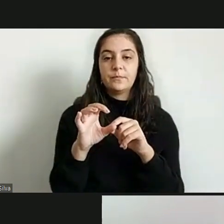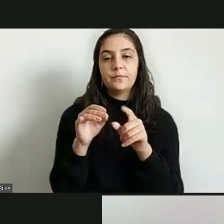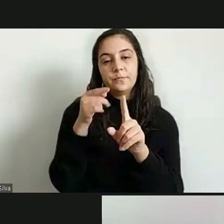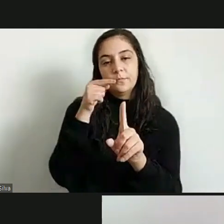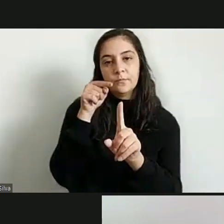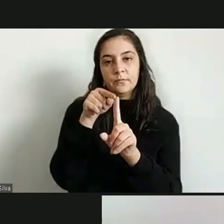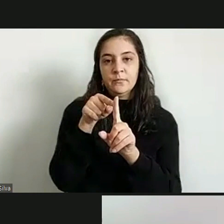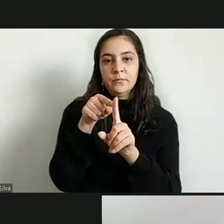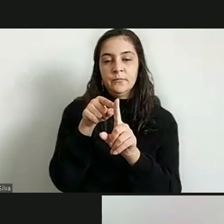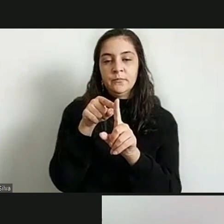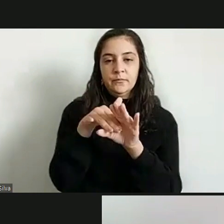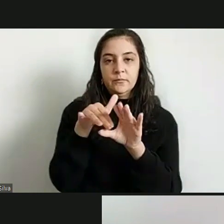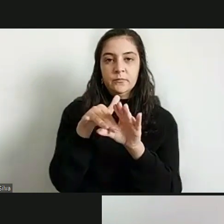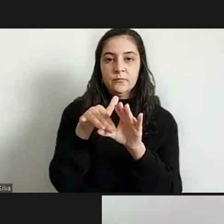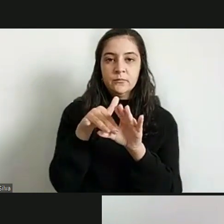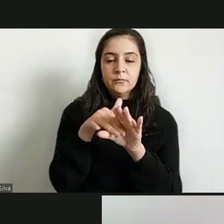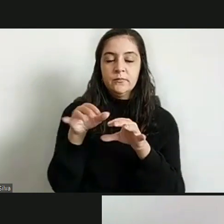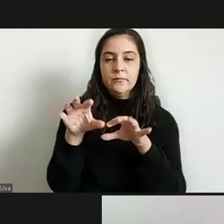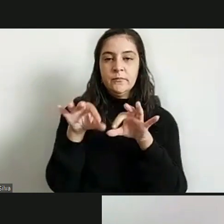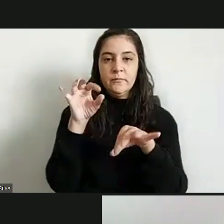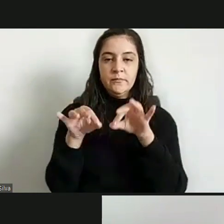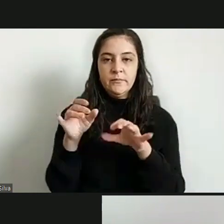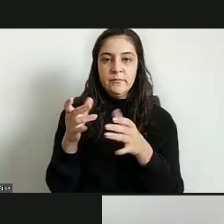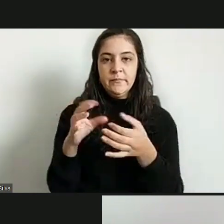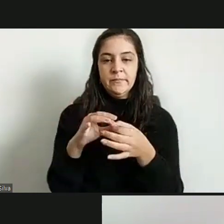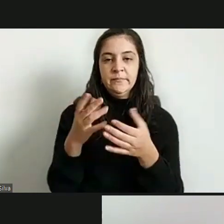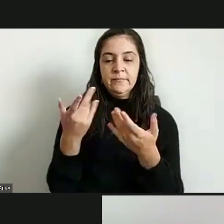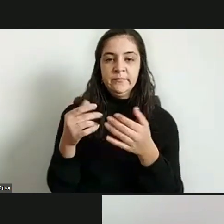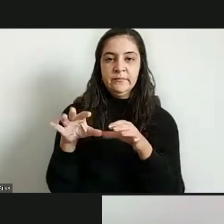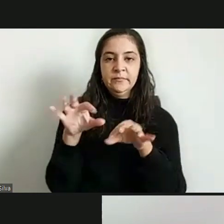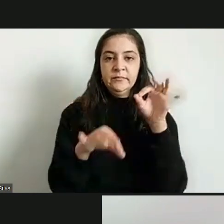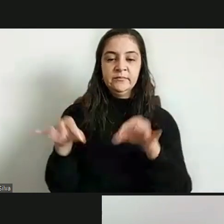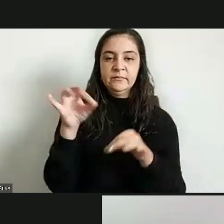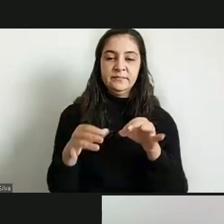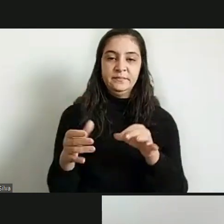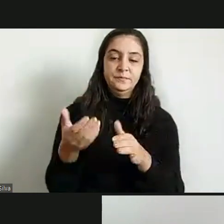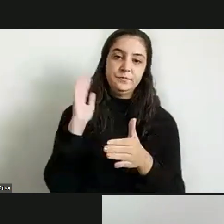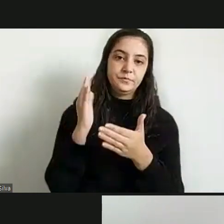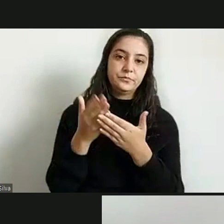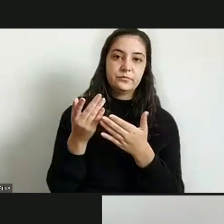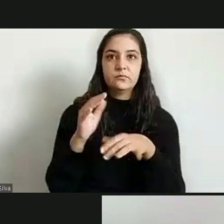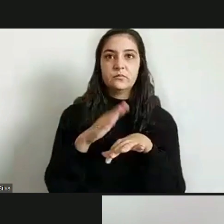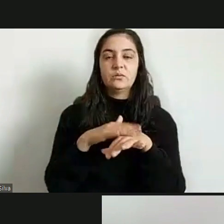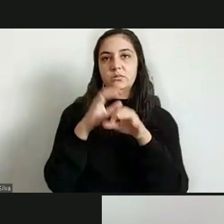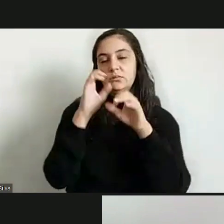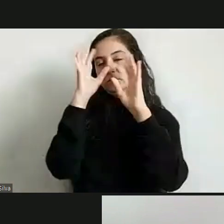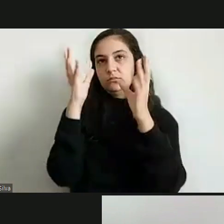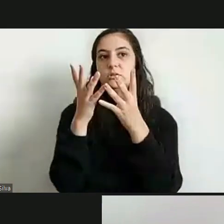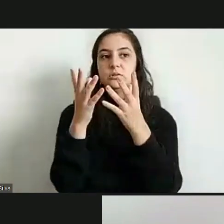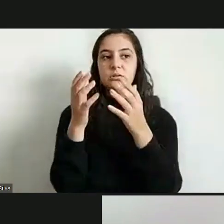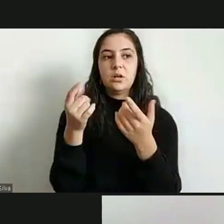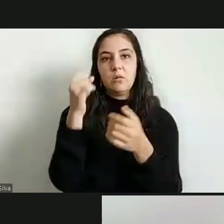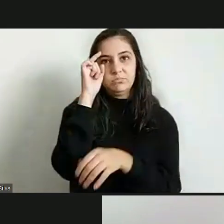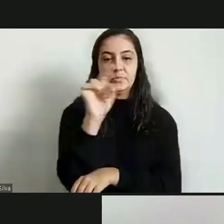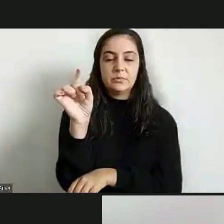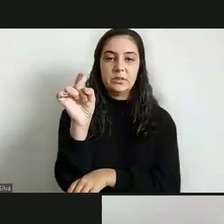la participación electoral en la última elección, porque me imagino, como todos ustedes deben saber,